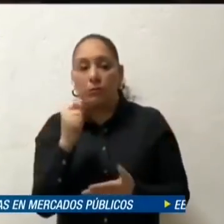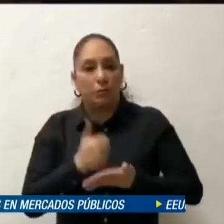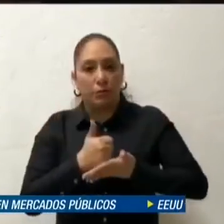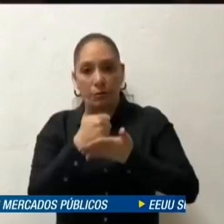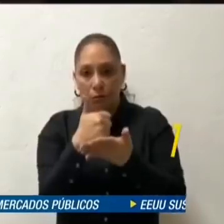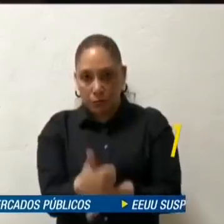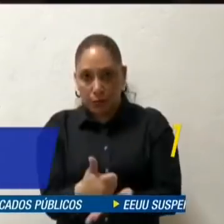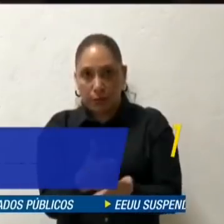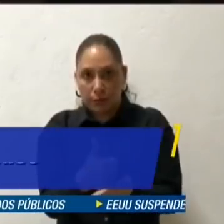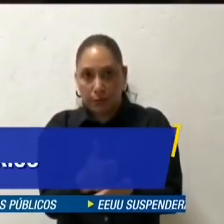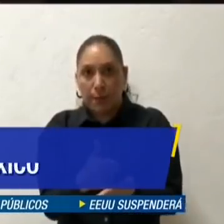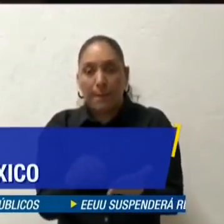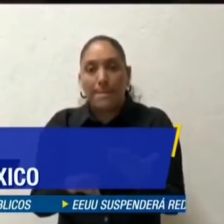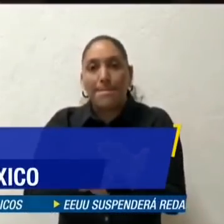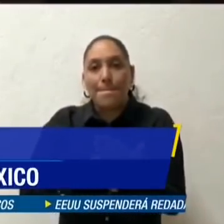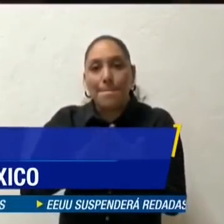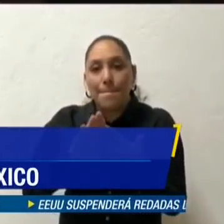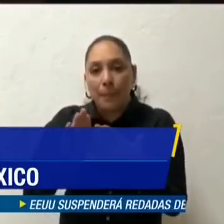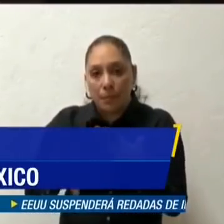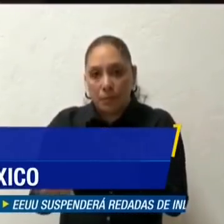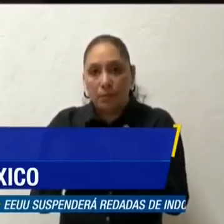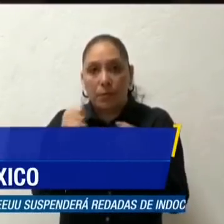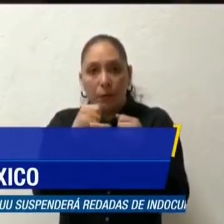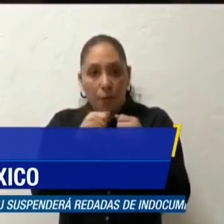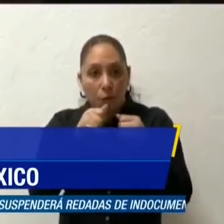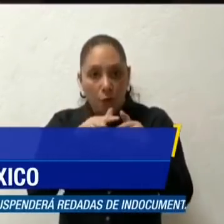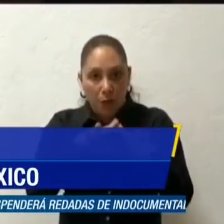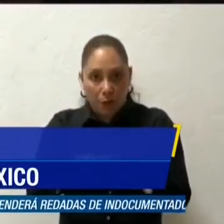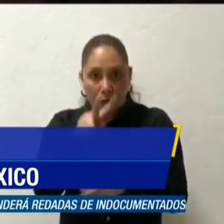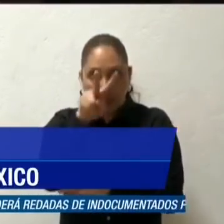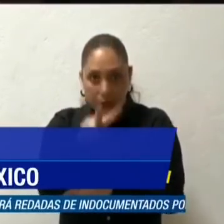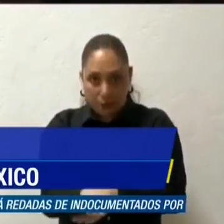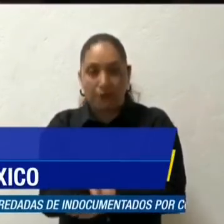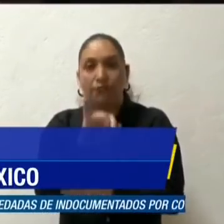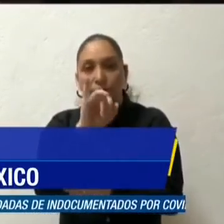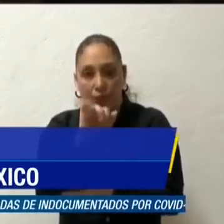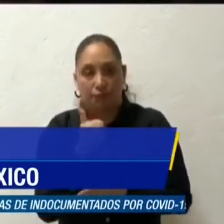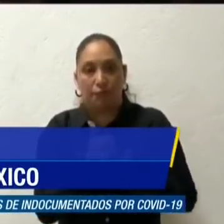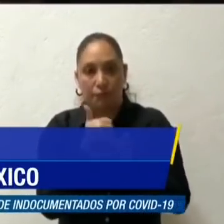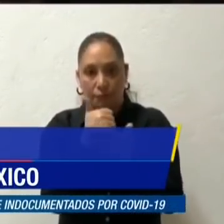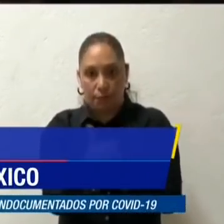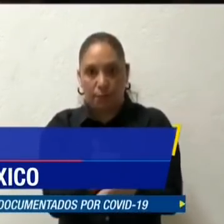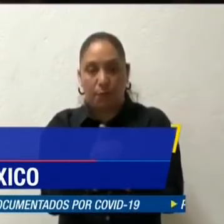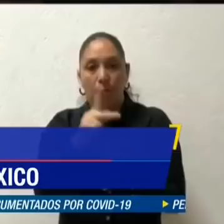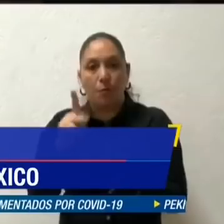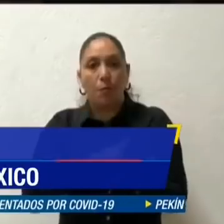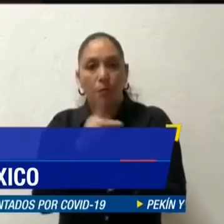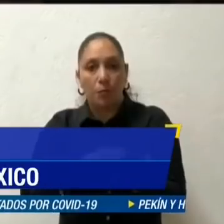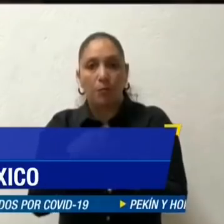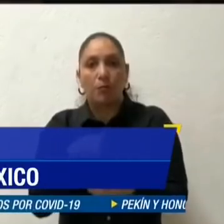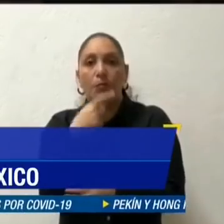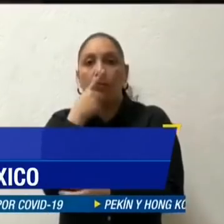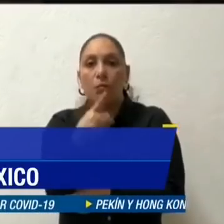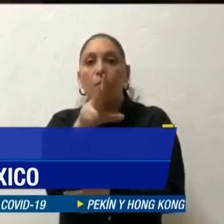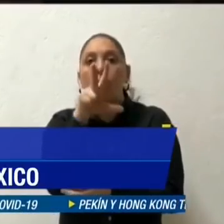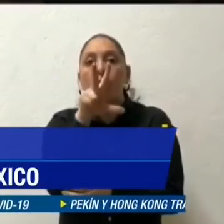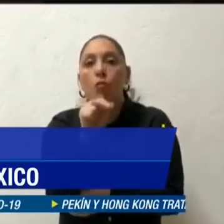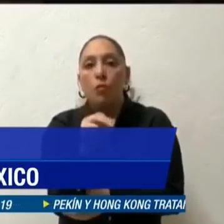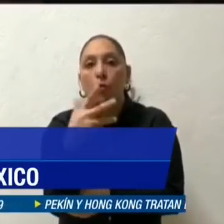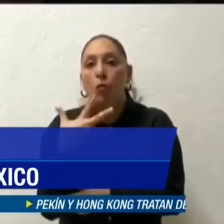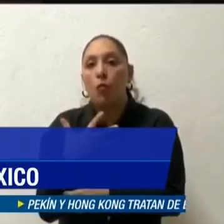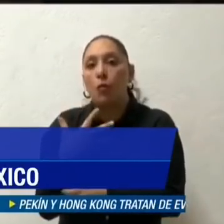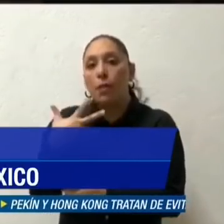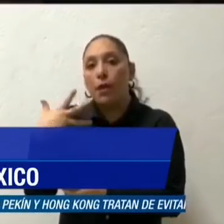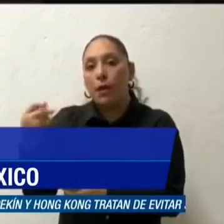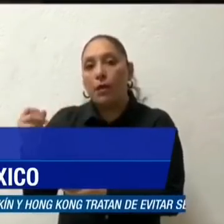No ayuda la prevención y la información veraz, sí. Repito,